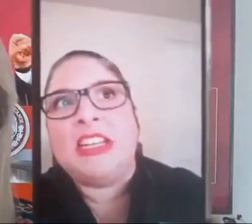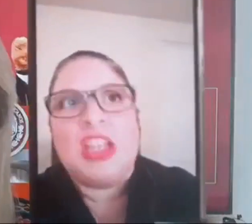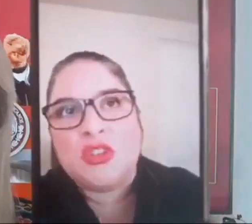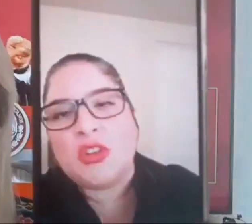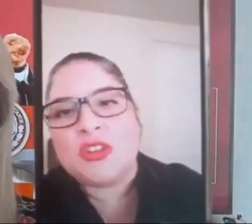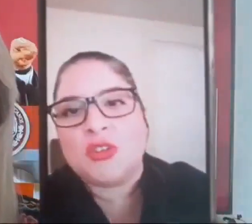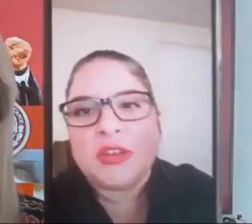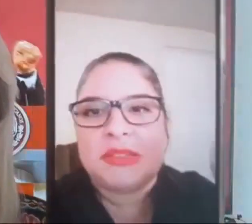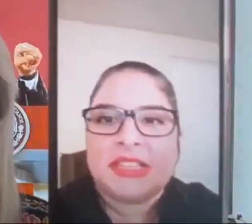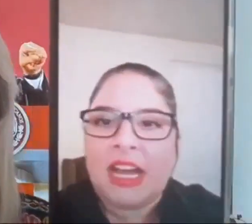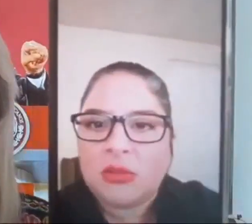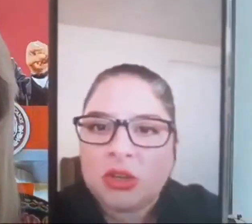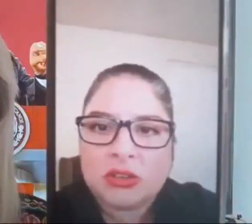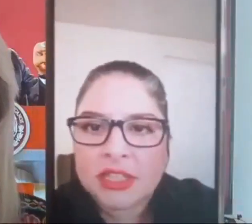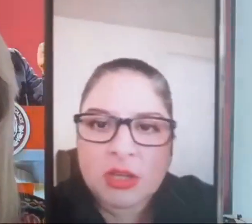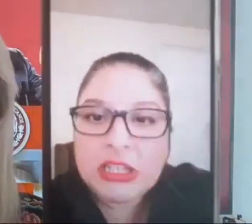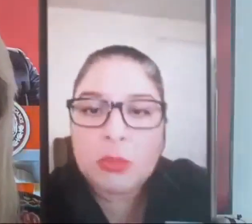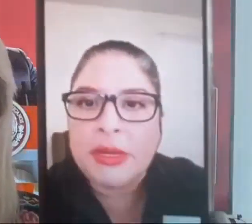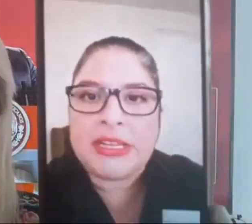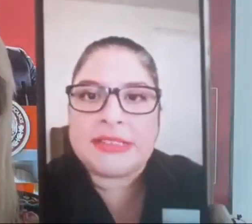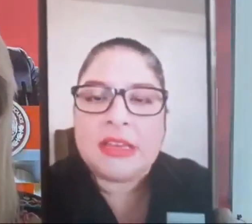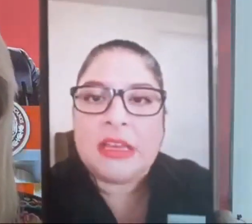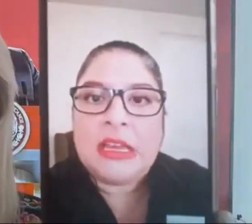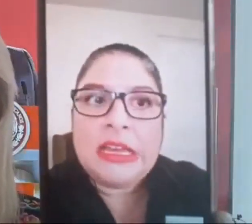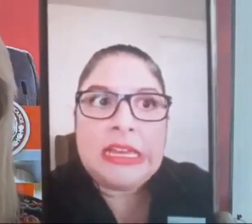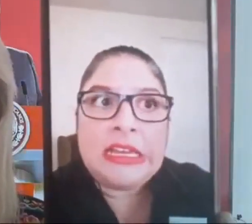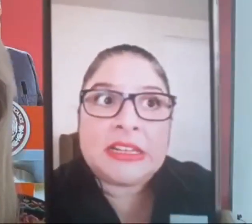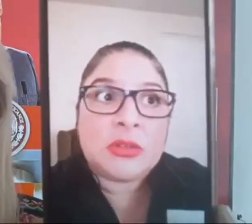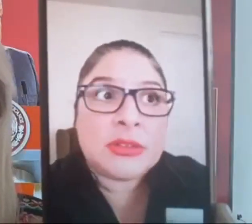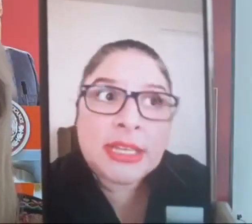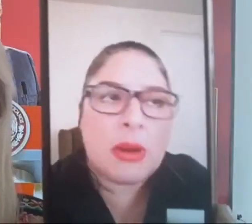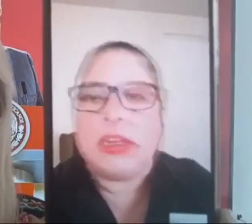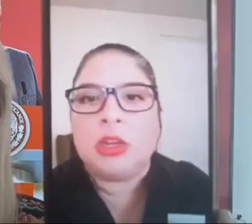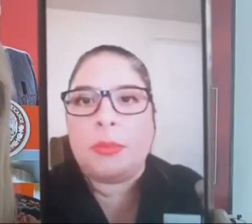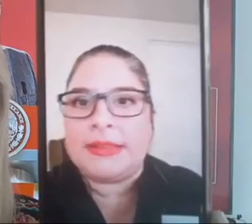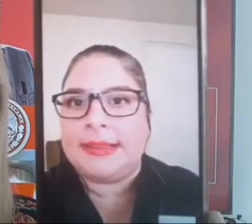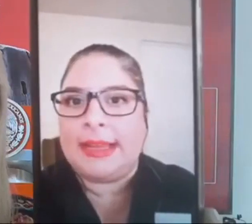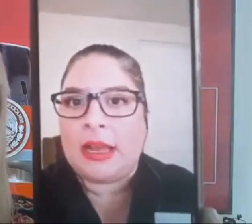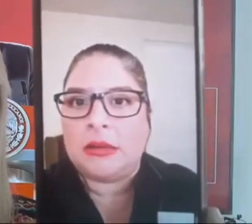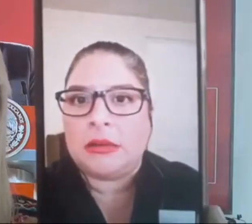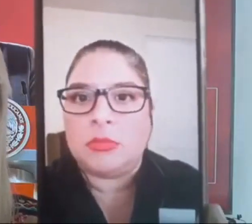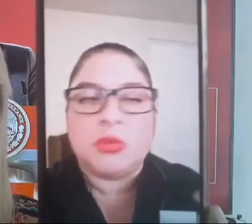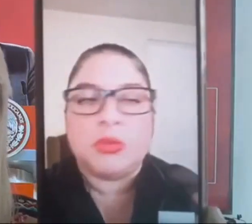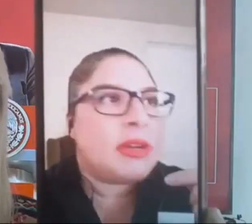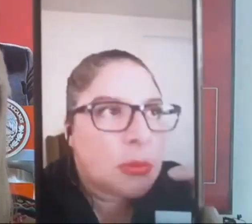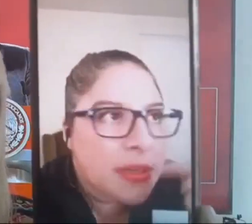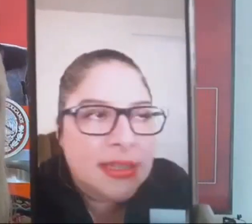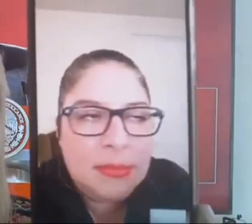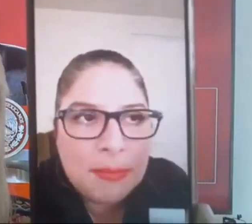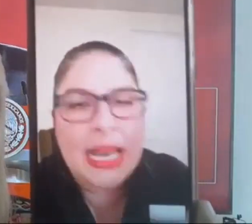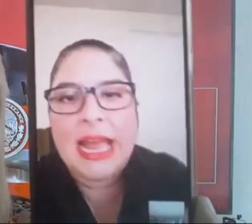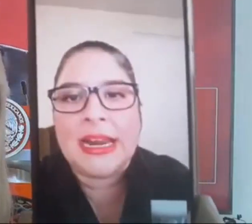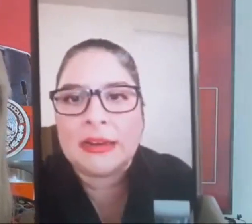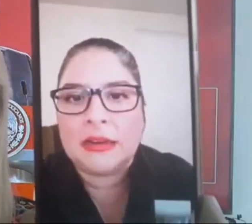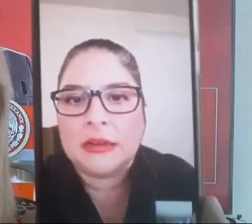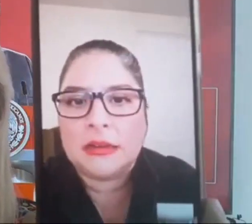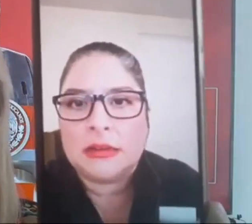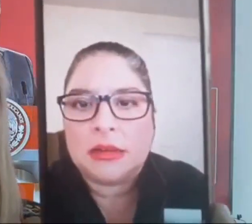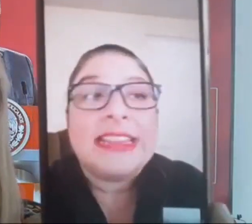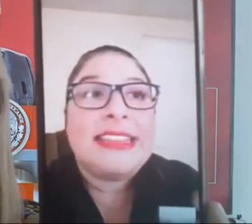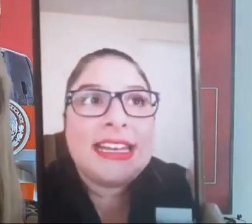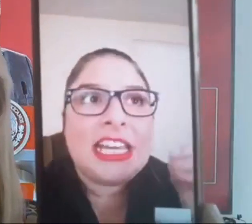digo, sí, yo estoy investigando en contra de Juanito Pérez, y resulta que Juanito Pérez se entera, pues Juanito Pérez se va a